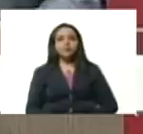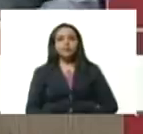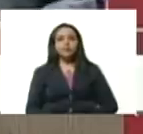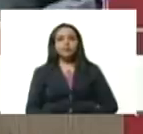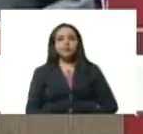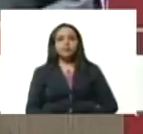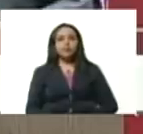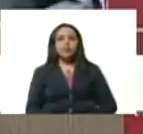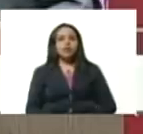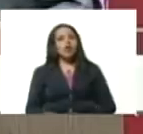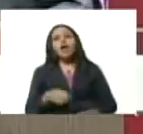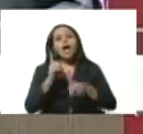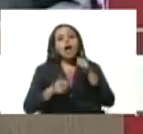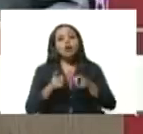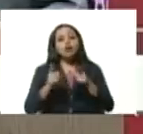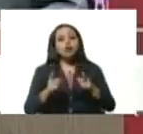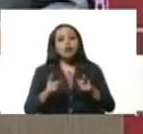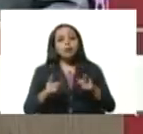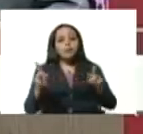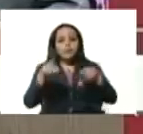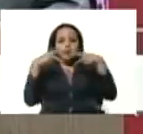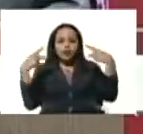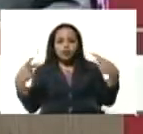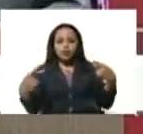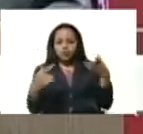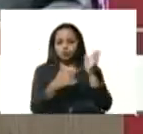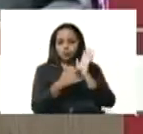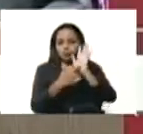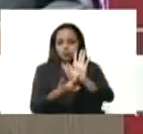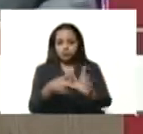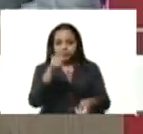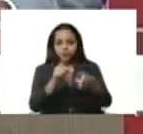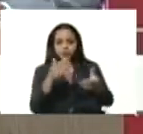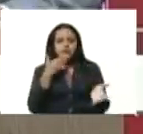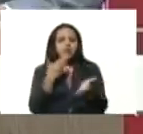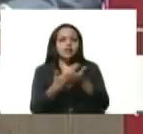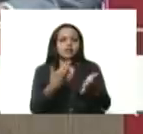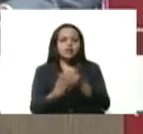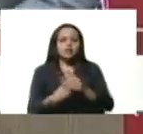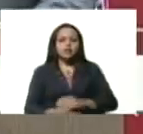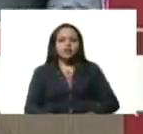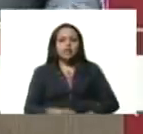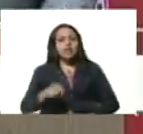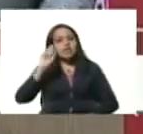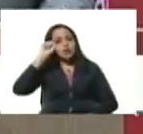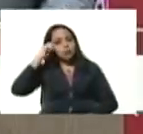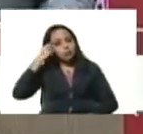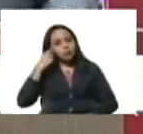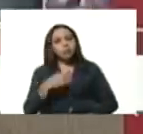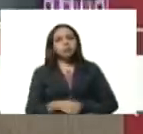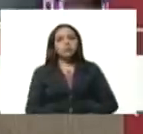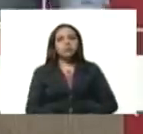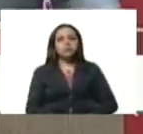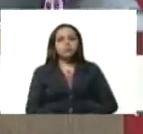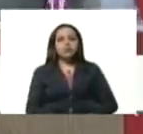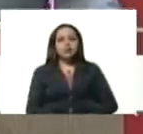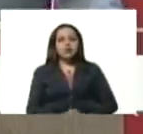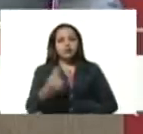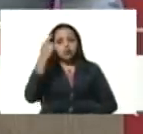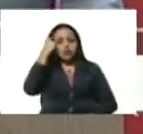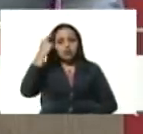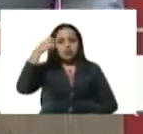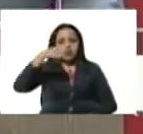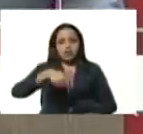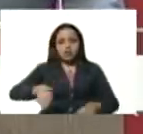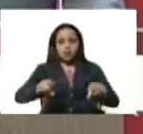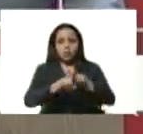Cuando alguno de estos periódicos de la mediática publique este testimonio, les recordaremos que en una fecha como hoy,